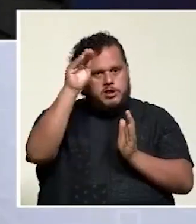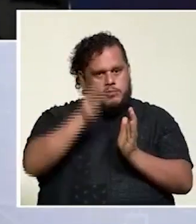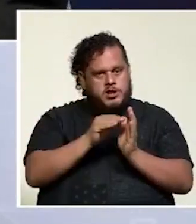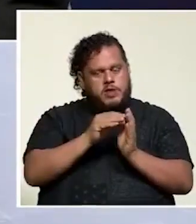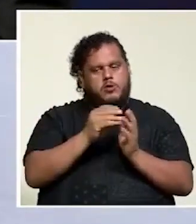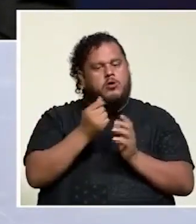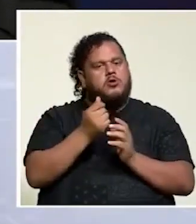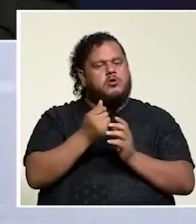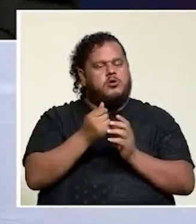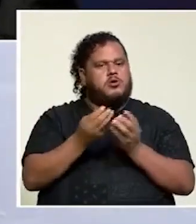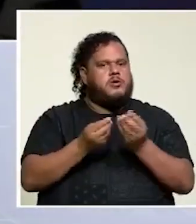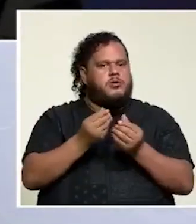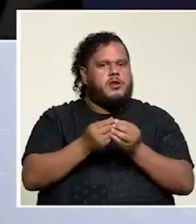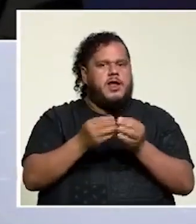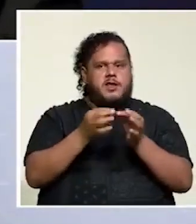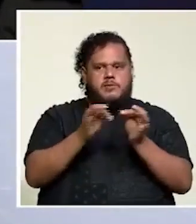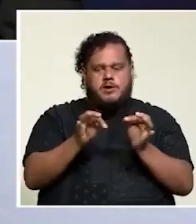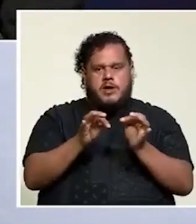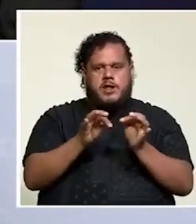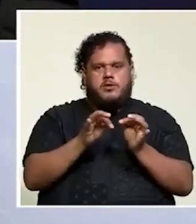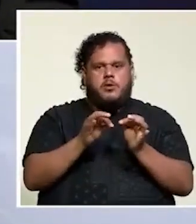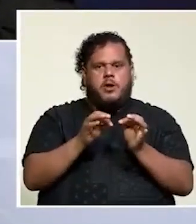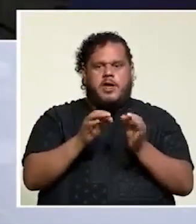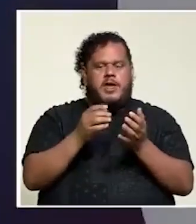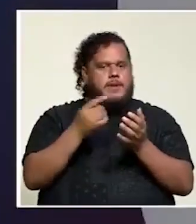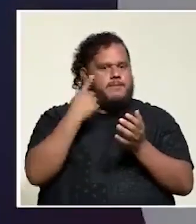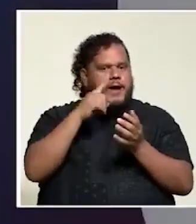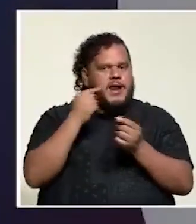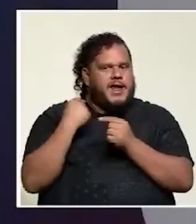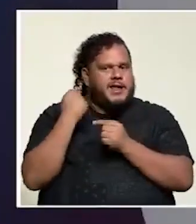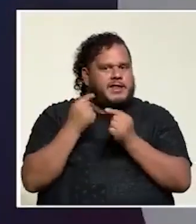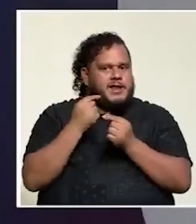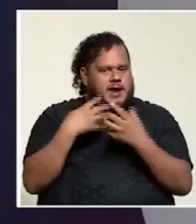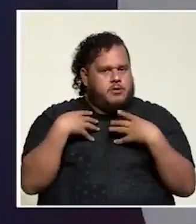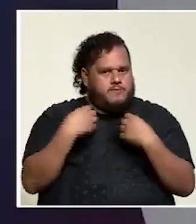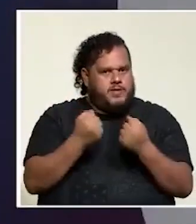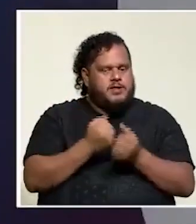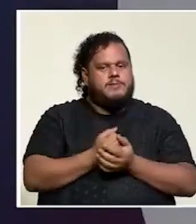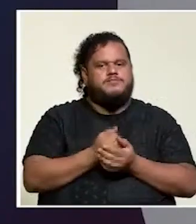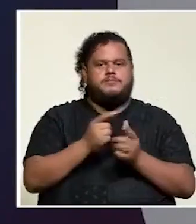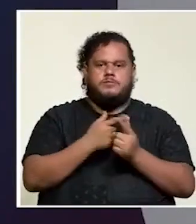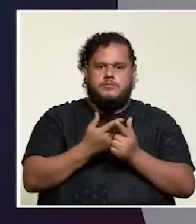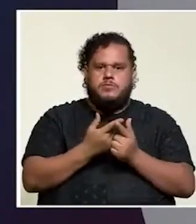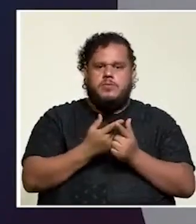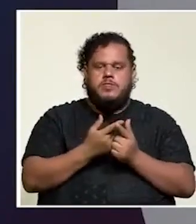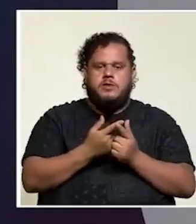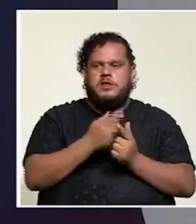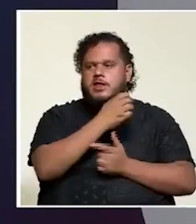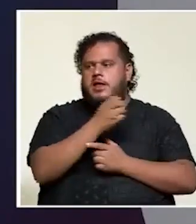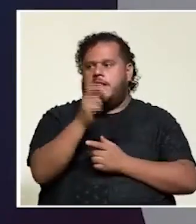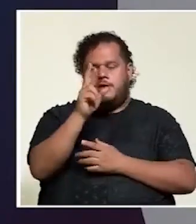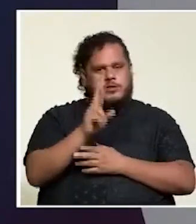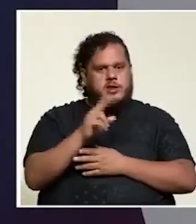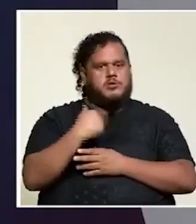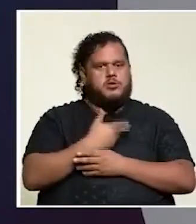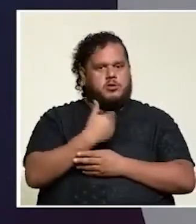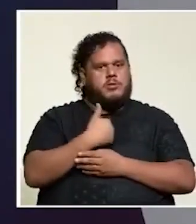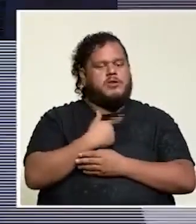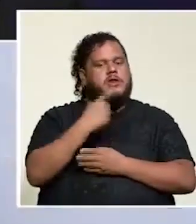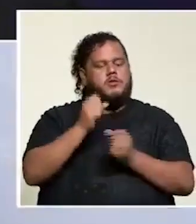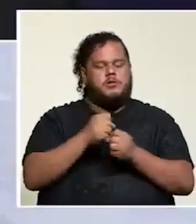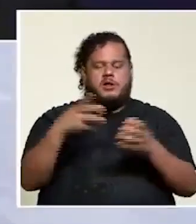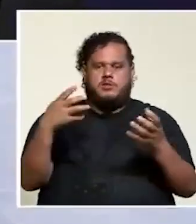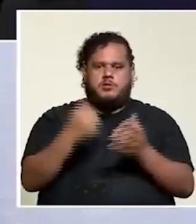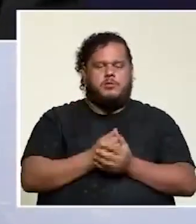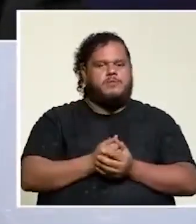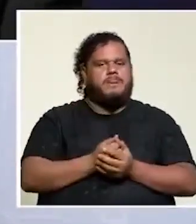producción, simplificando el tamaño del aparato estatal para generar confianza, entonces en Costa Rica vamos a tener una explosión social.